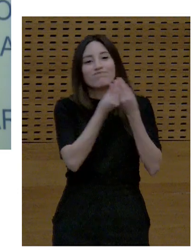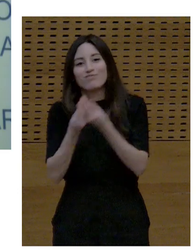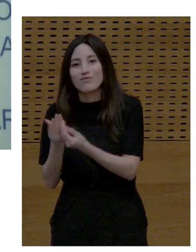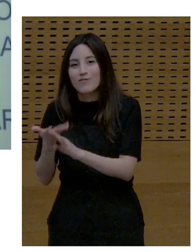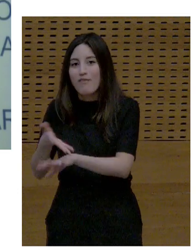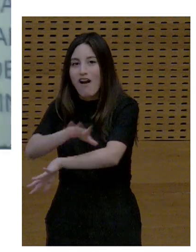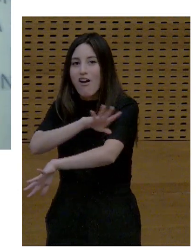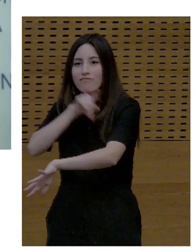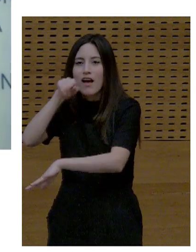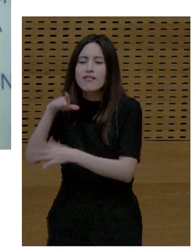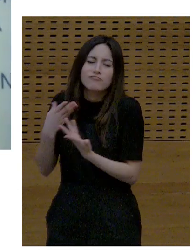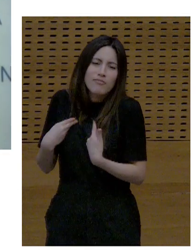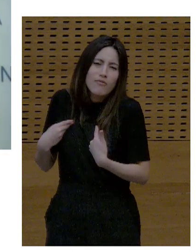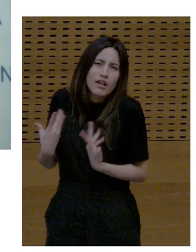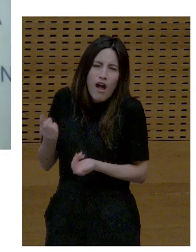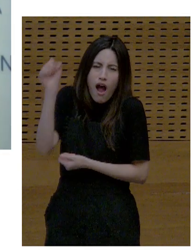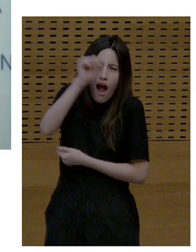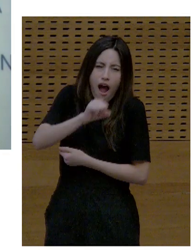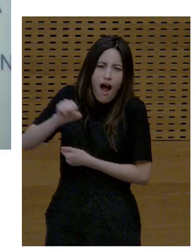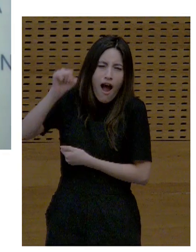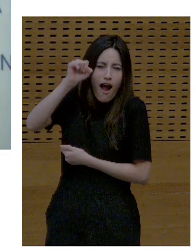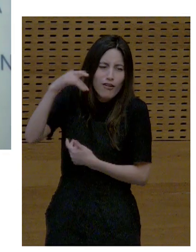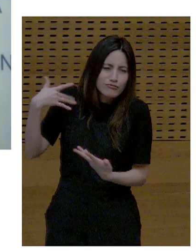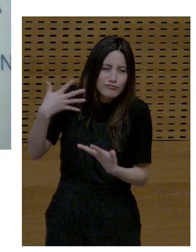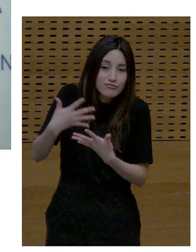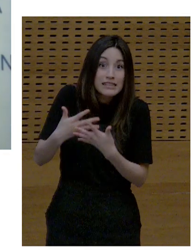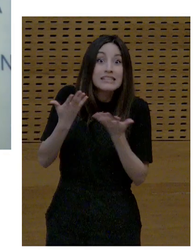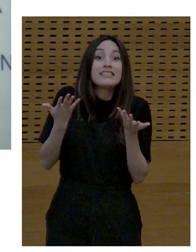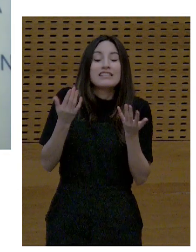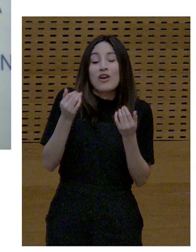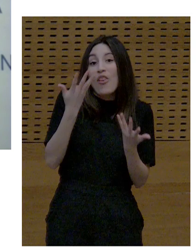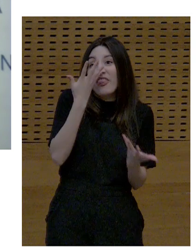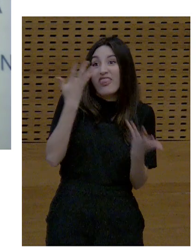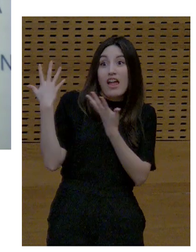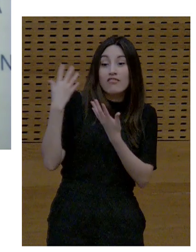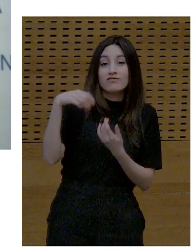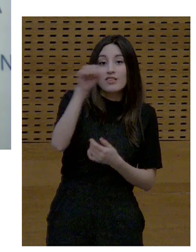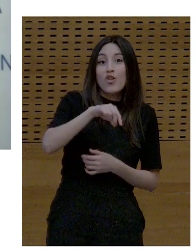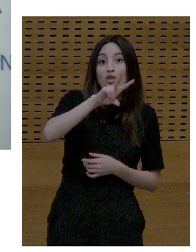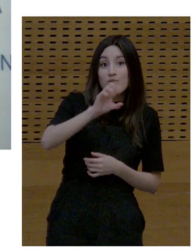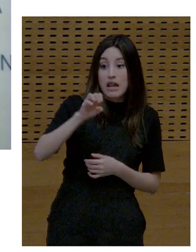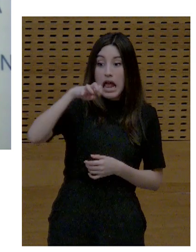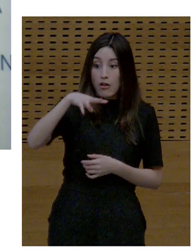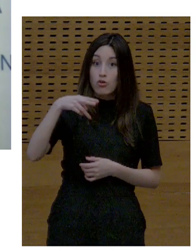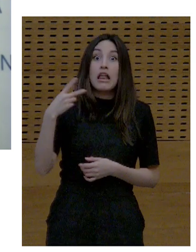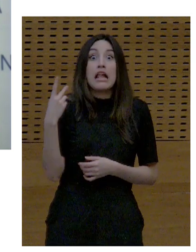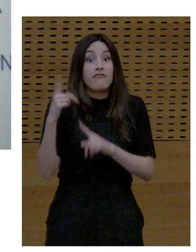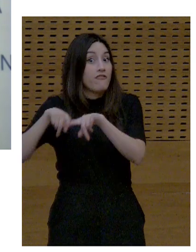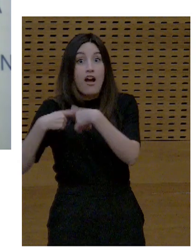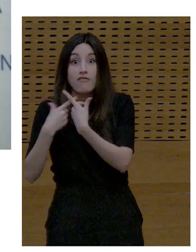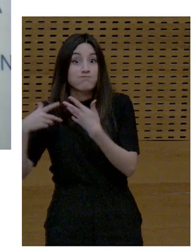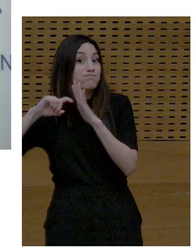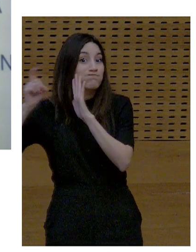años y hace 10 años, en 2014, ya me vine, nos vinimos toda la